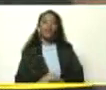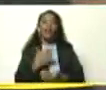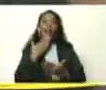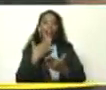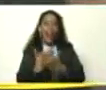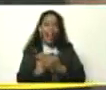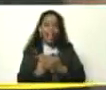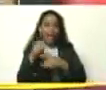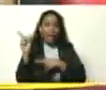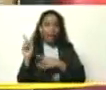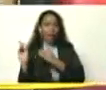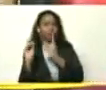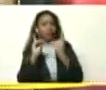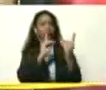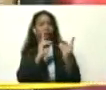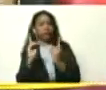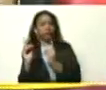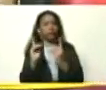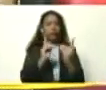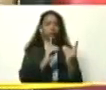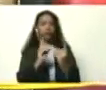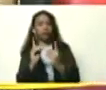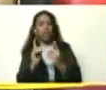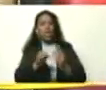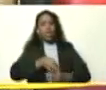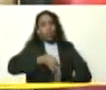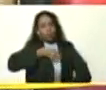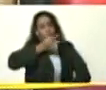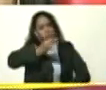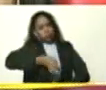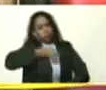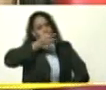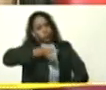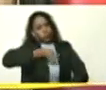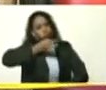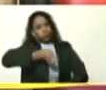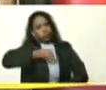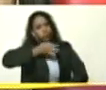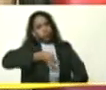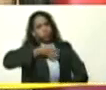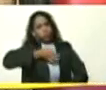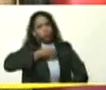agradecerle este discurso tan,